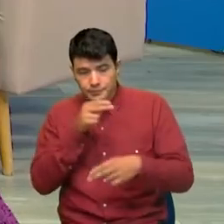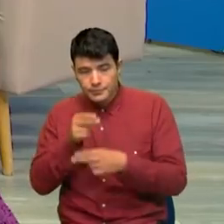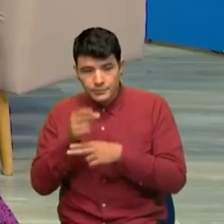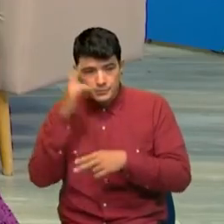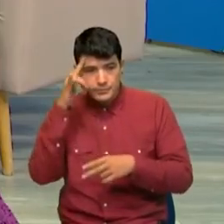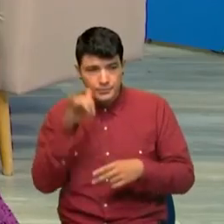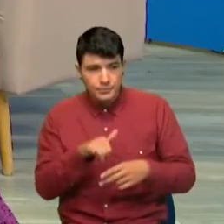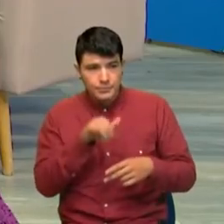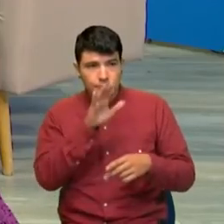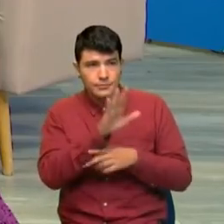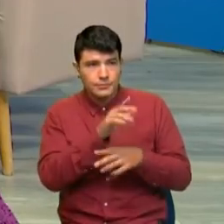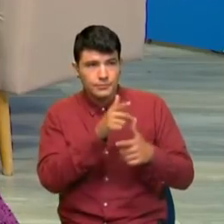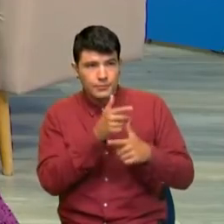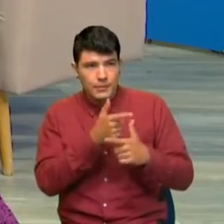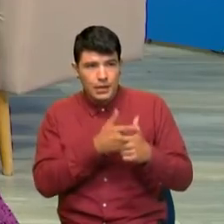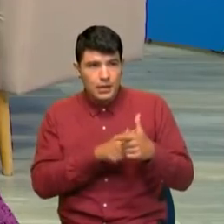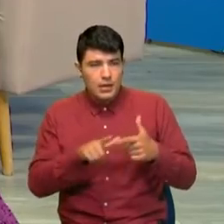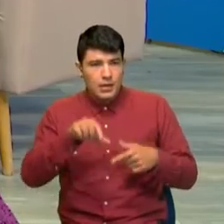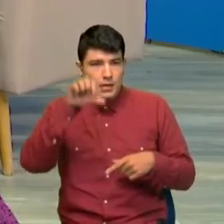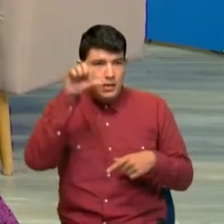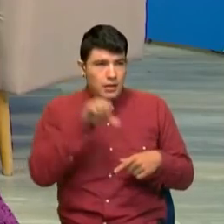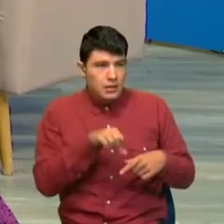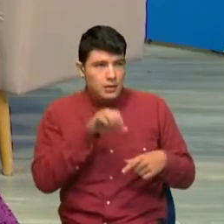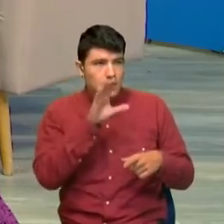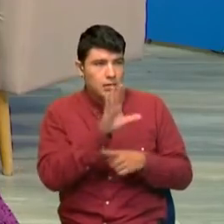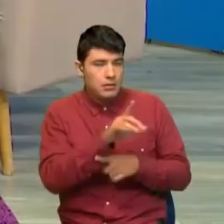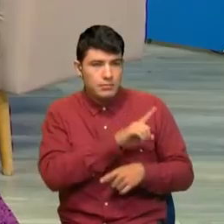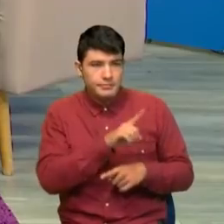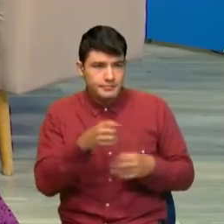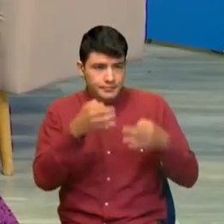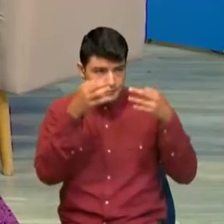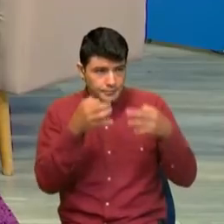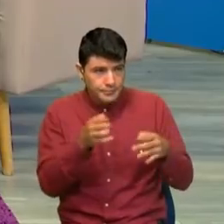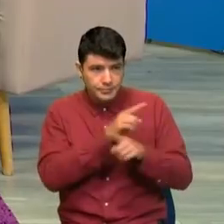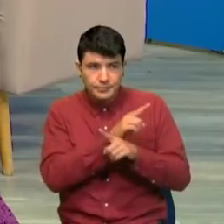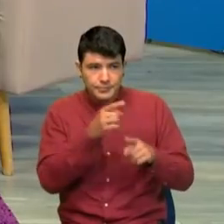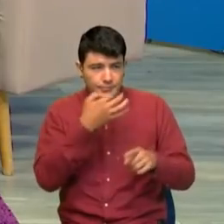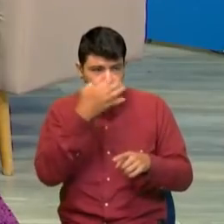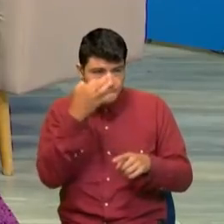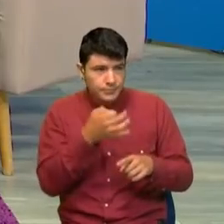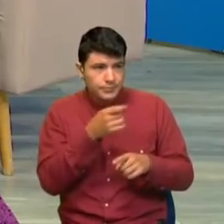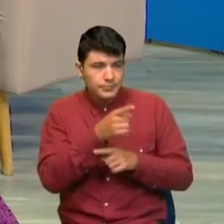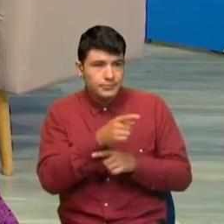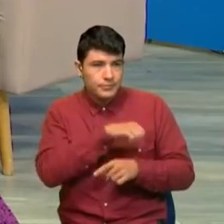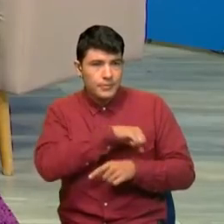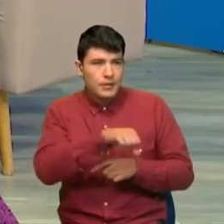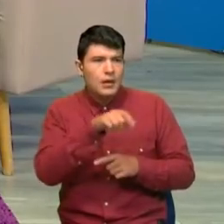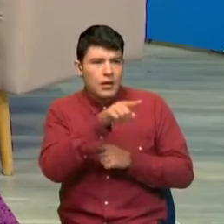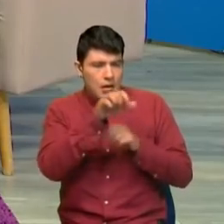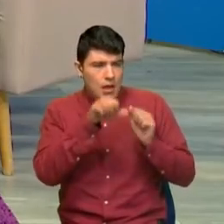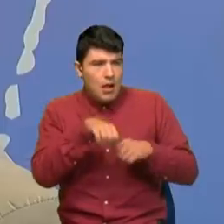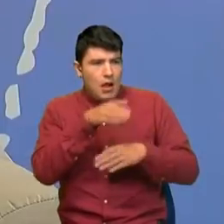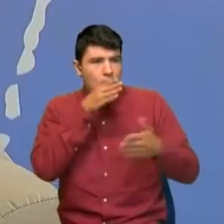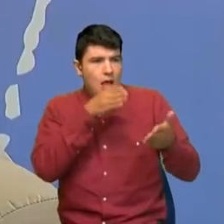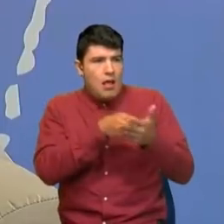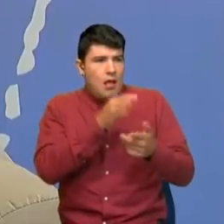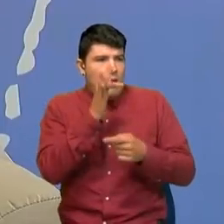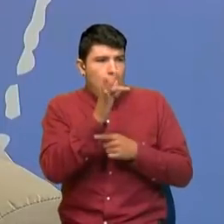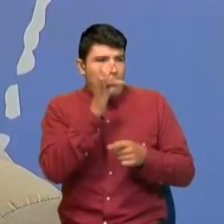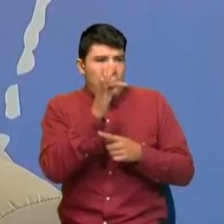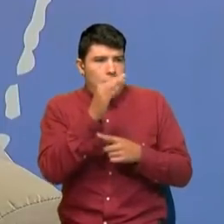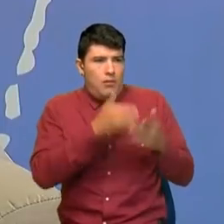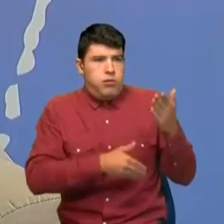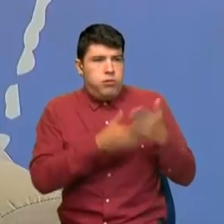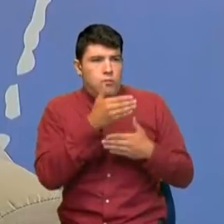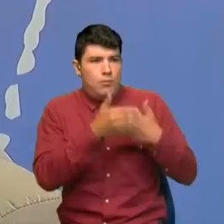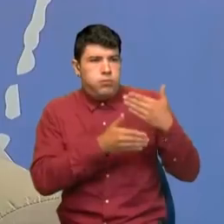esa repartición está mal hecha y que se está desmejorando sus derechos como tal, pueden atacar el testamento y pueden iniciar el proceso ante